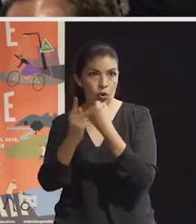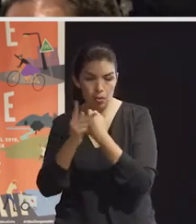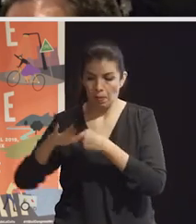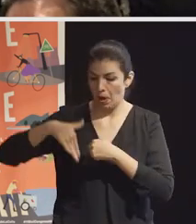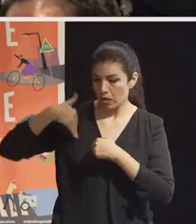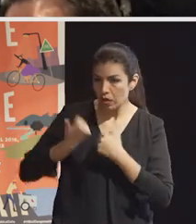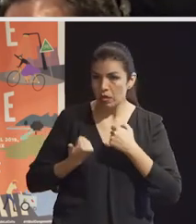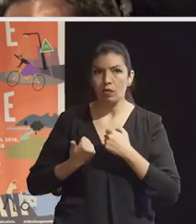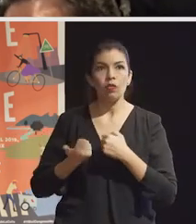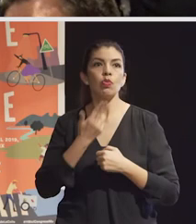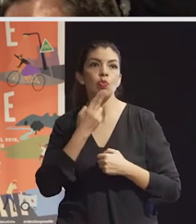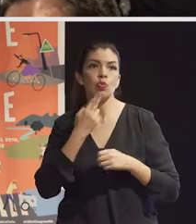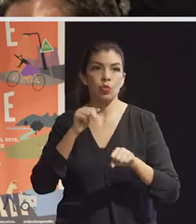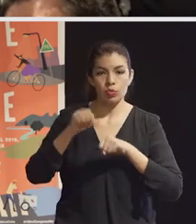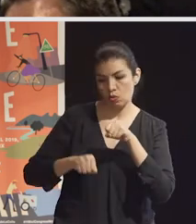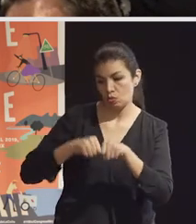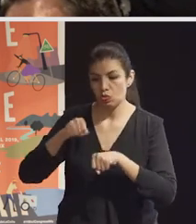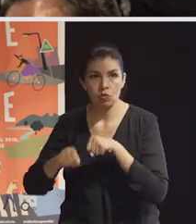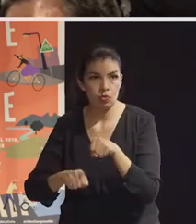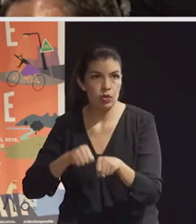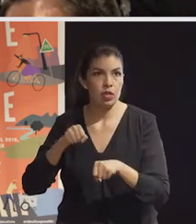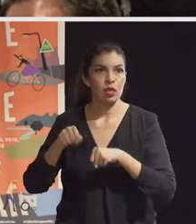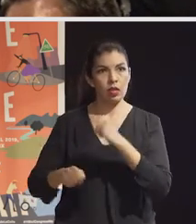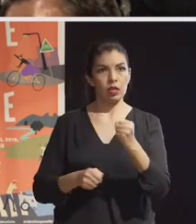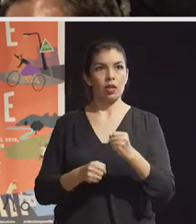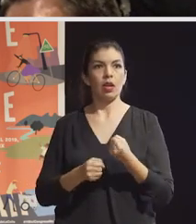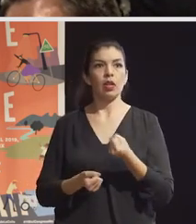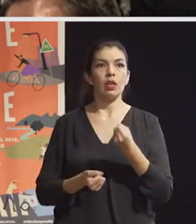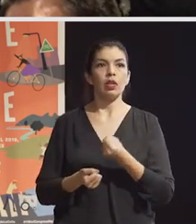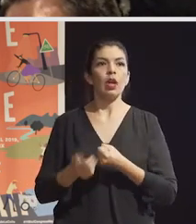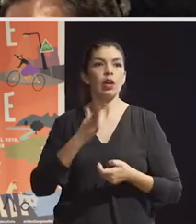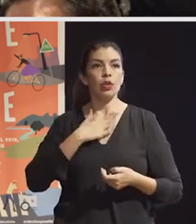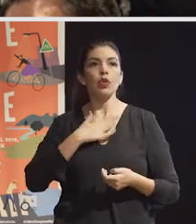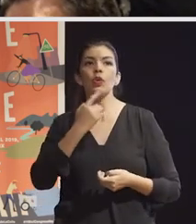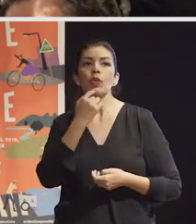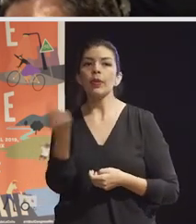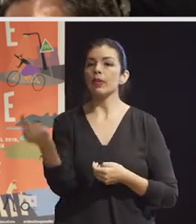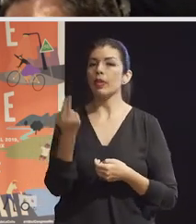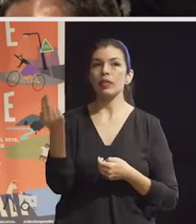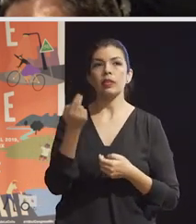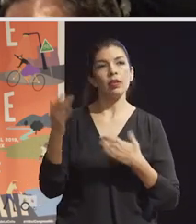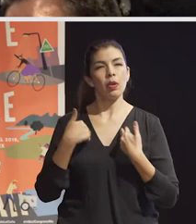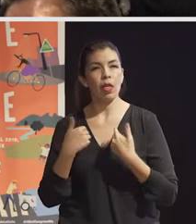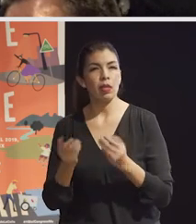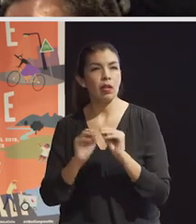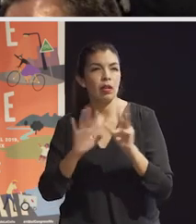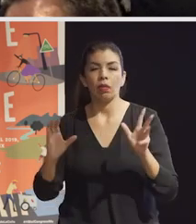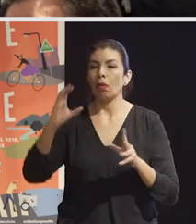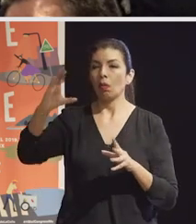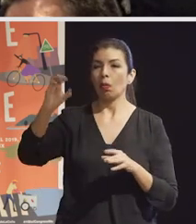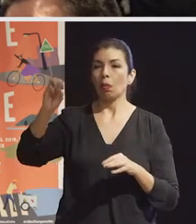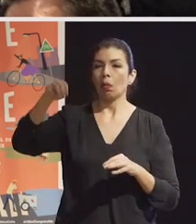poco al origen de la palabra comunidad común unión como una edad todos por un mismo fin pero hacer